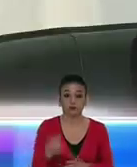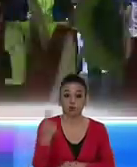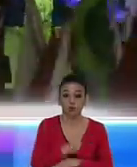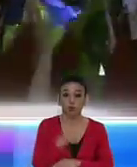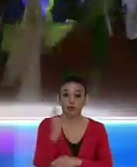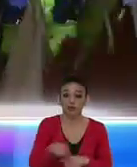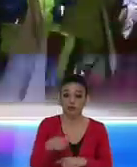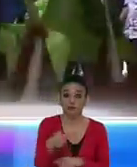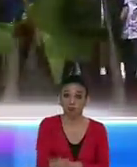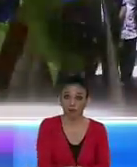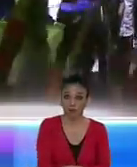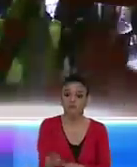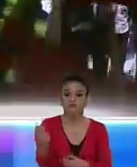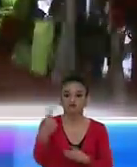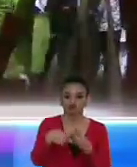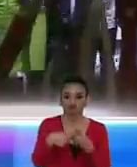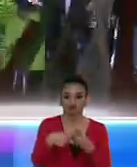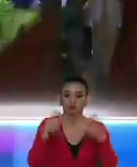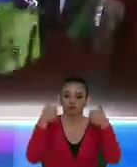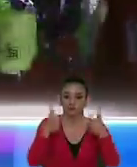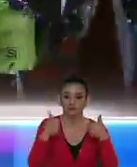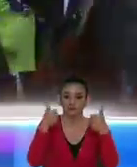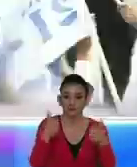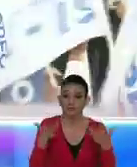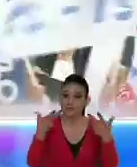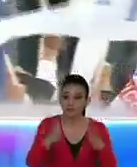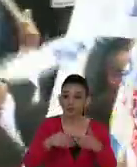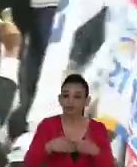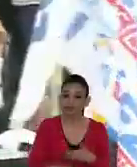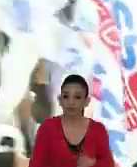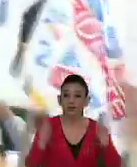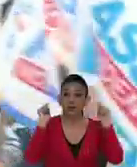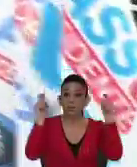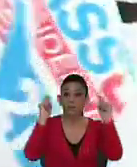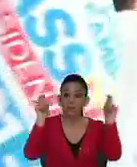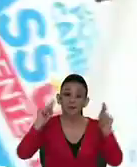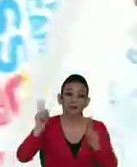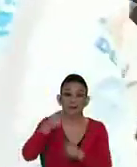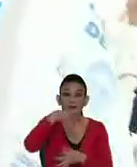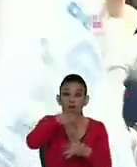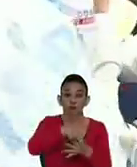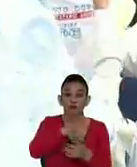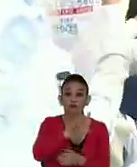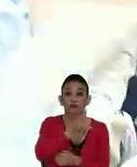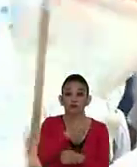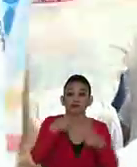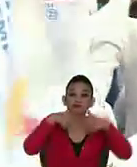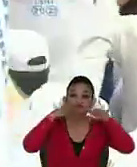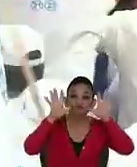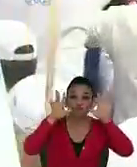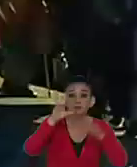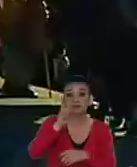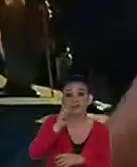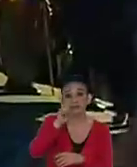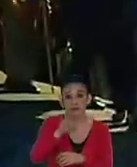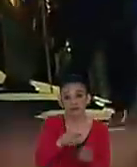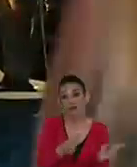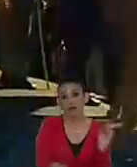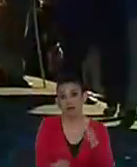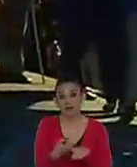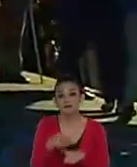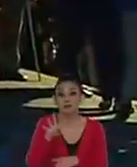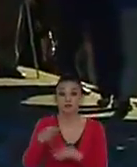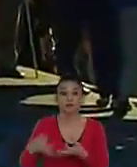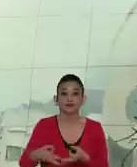inscribir candidaturas. Posterior a esto, la campaña electoral de primera vuelta irá desde el 31 de diciembre de 2020 hasta el 4